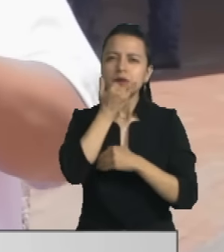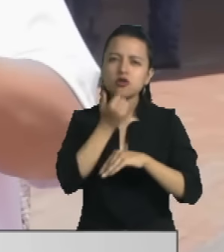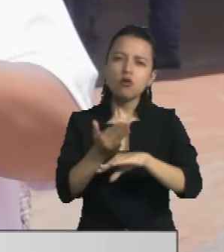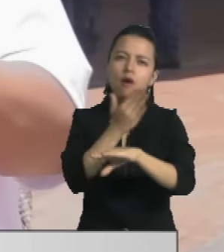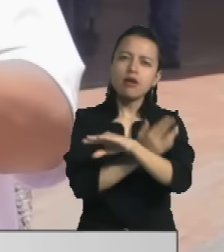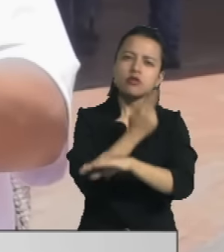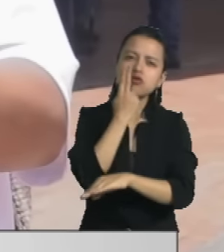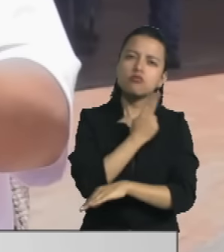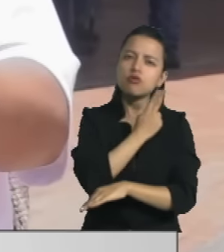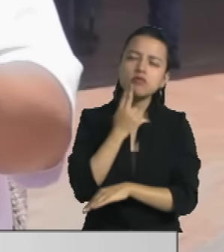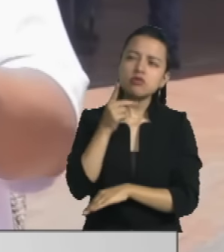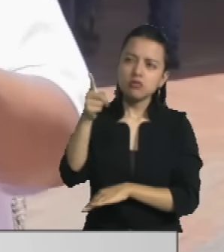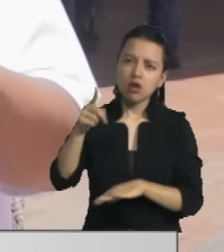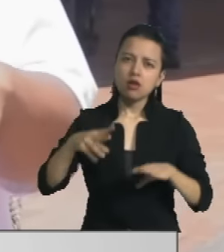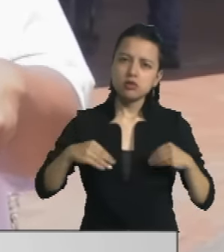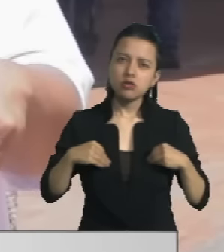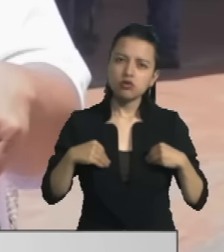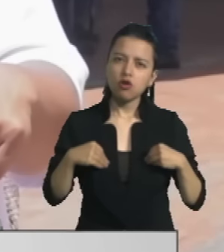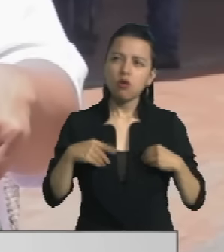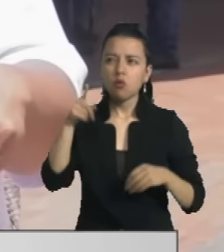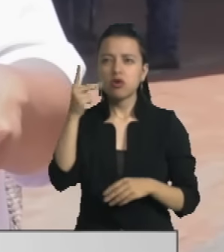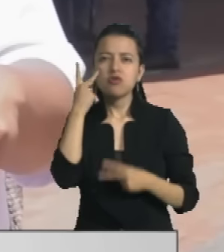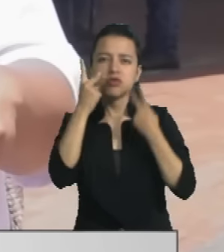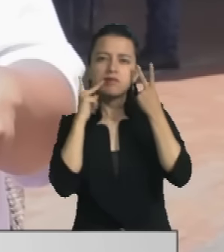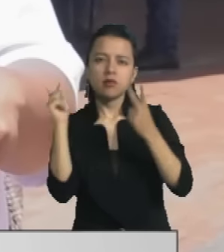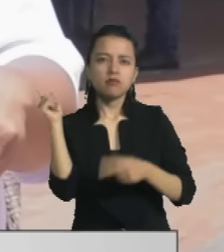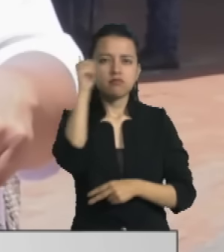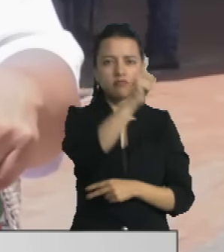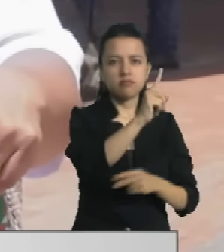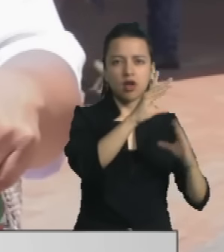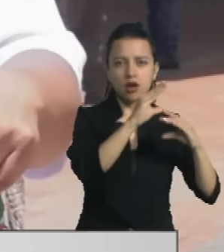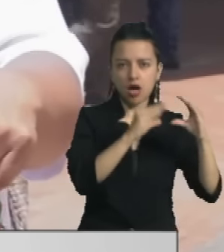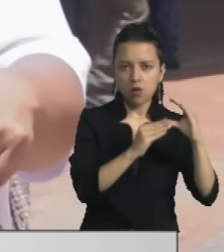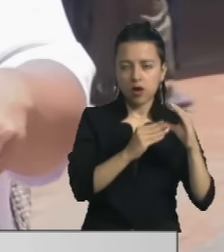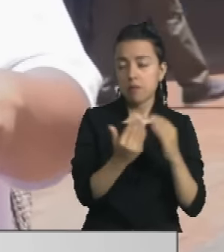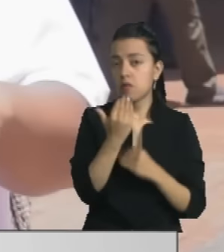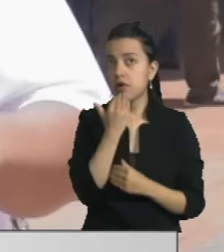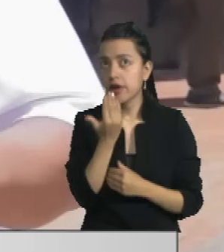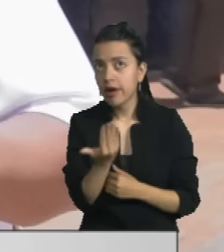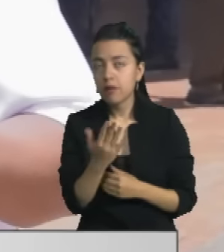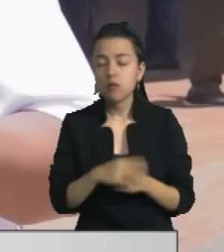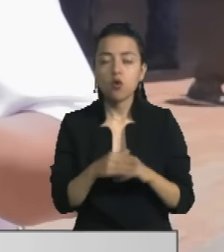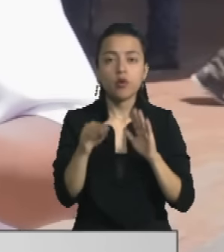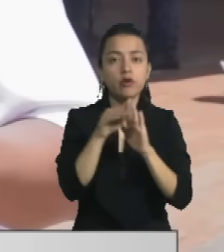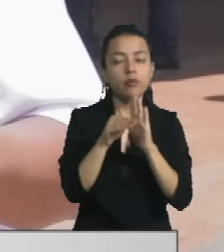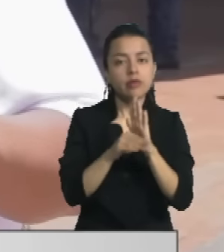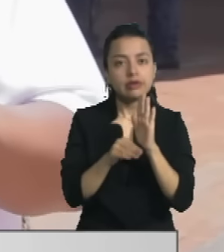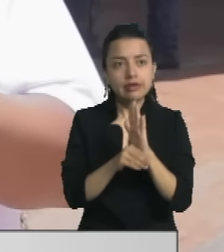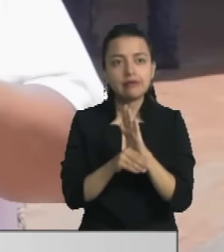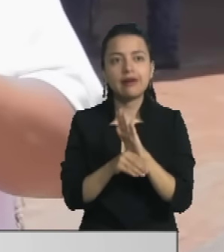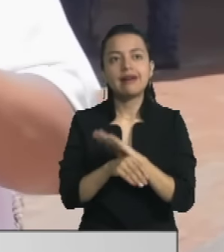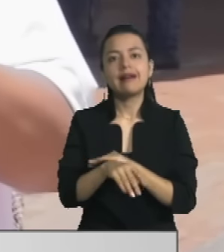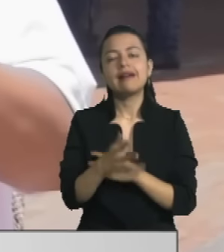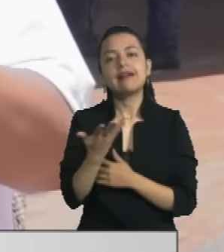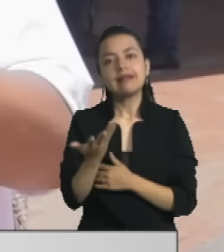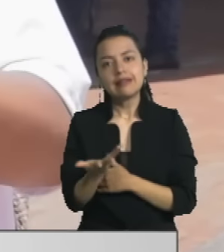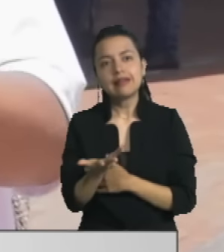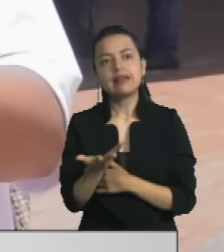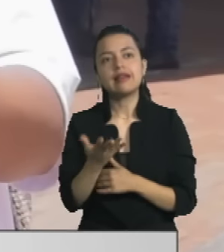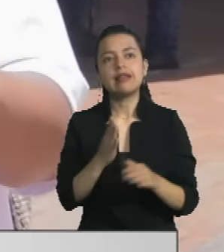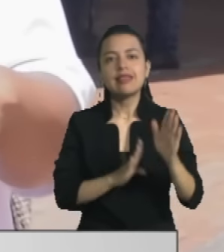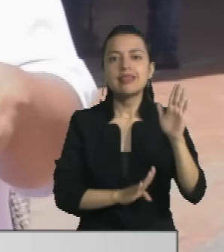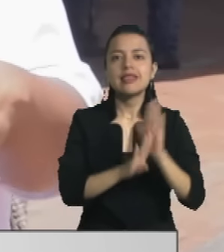con él en persona en el departamento del cauca uno de ellos tiene que ver con eh una normativa que permite y garantiza el tema de los